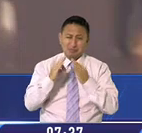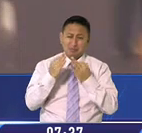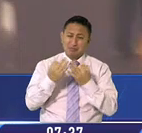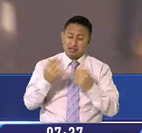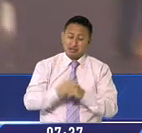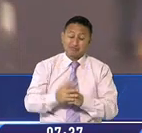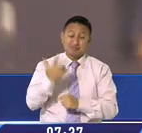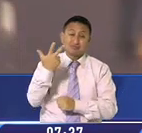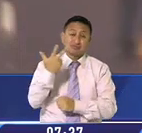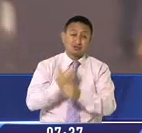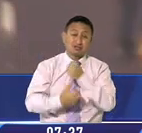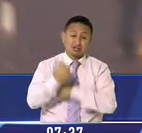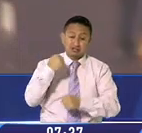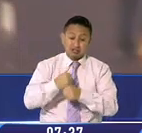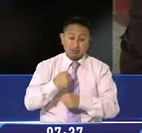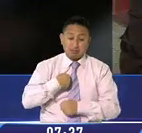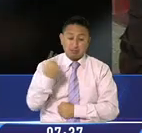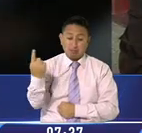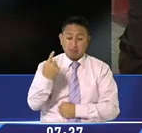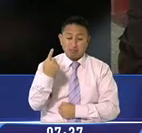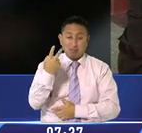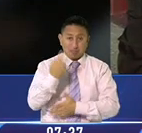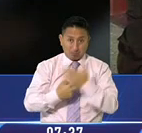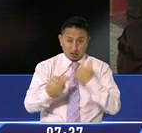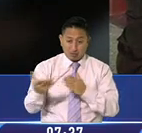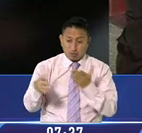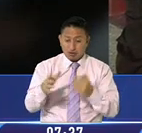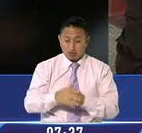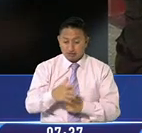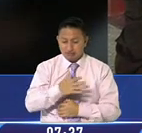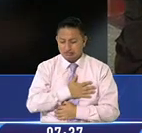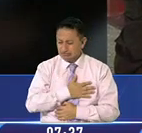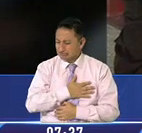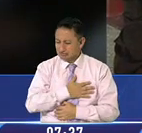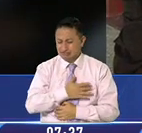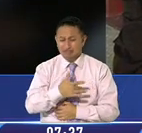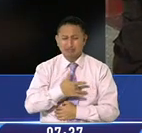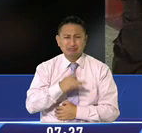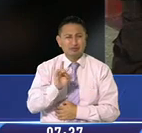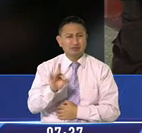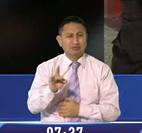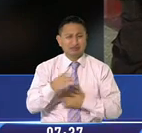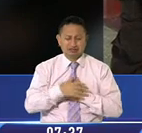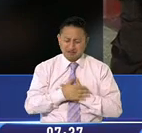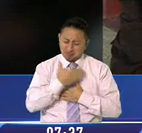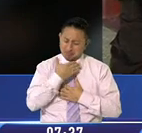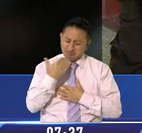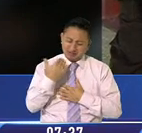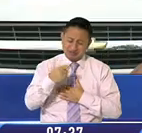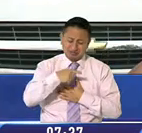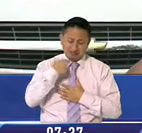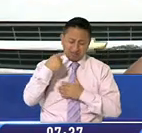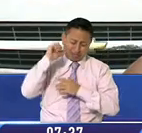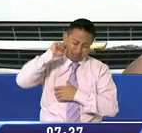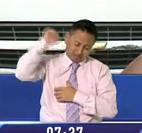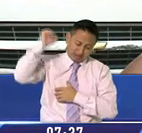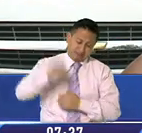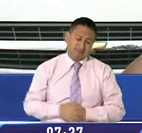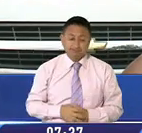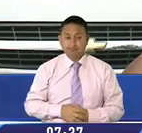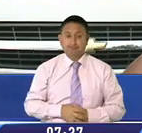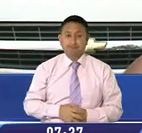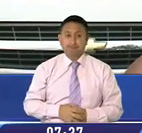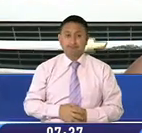hace 3 años perdió a su único hijo y que la manera de acabar con su dolor era dejando este mundo terrenal. Presumiblemente